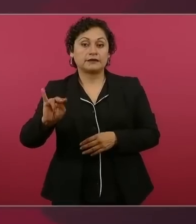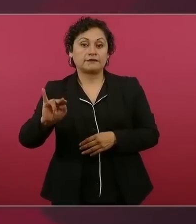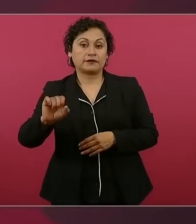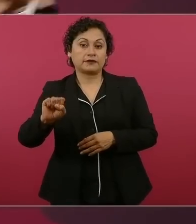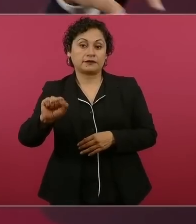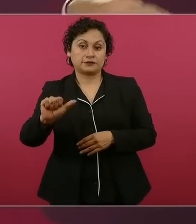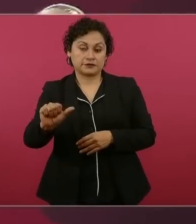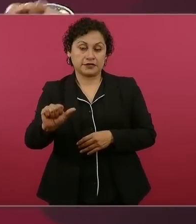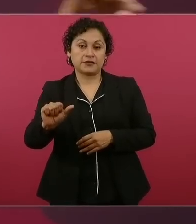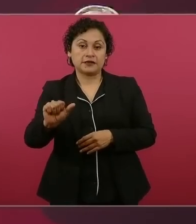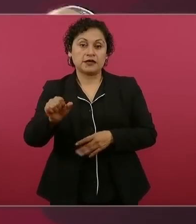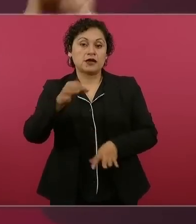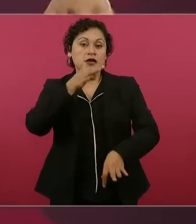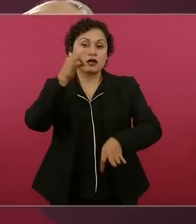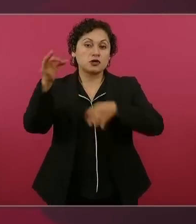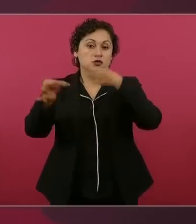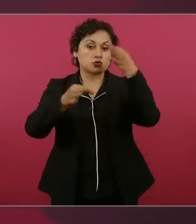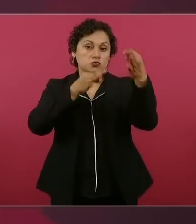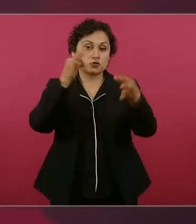dedicaron